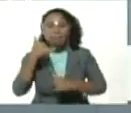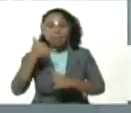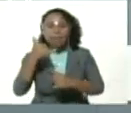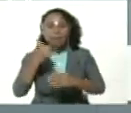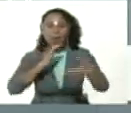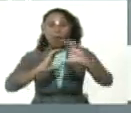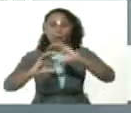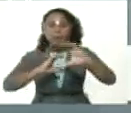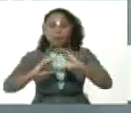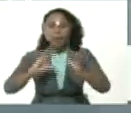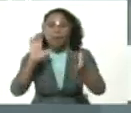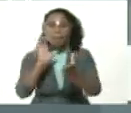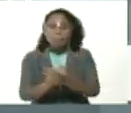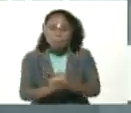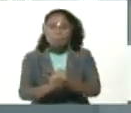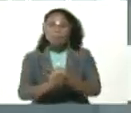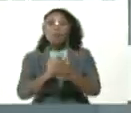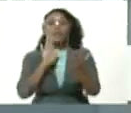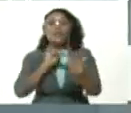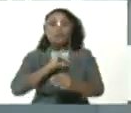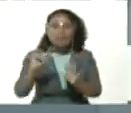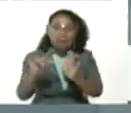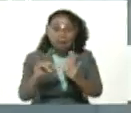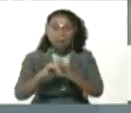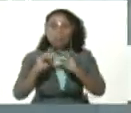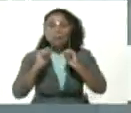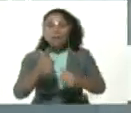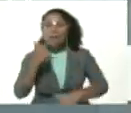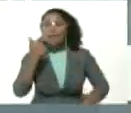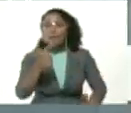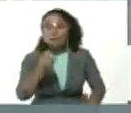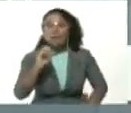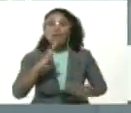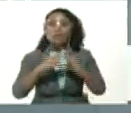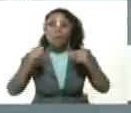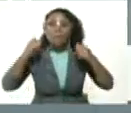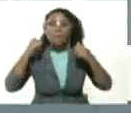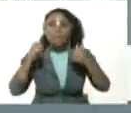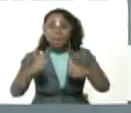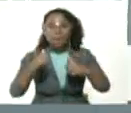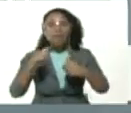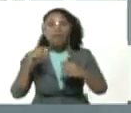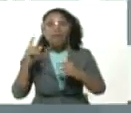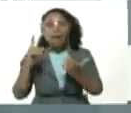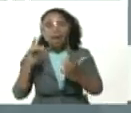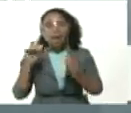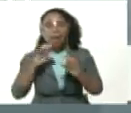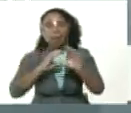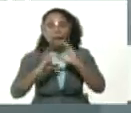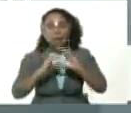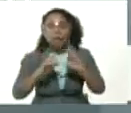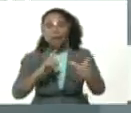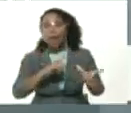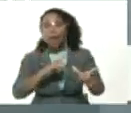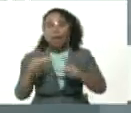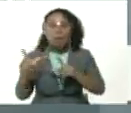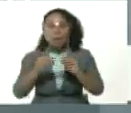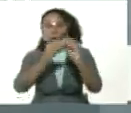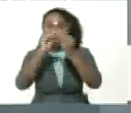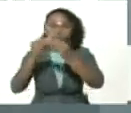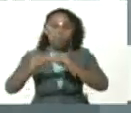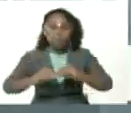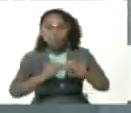sus amigos, con sus allegados, para empezar a decir que todos están bien, la señal, las comunicaciones se han comenzado a